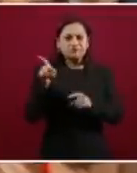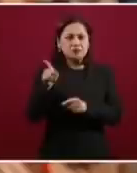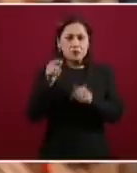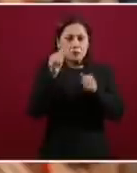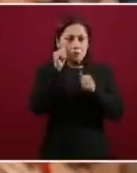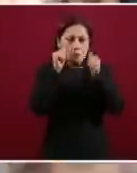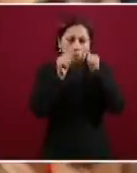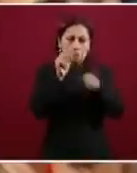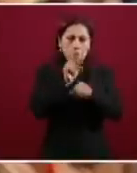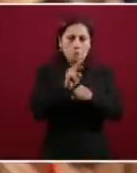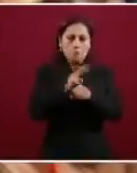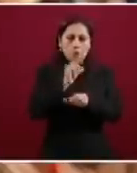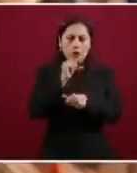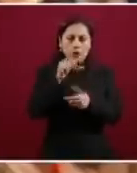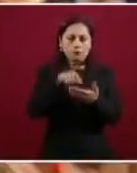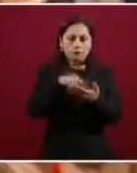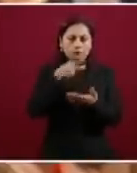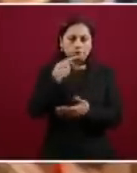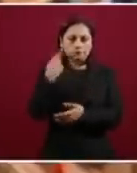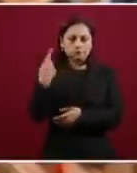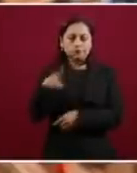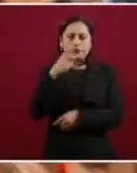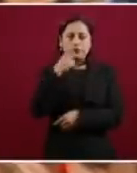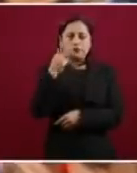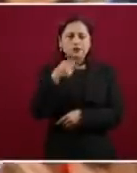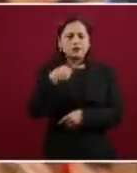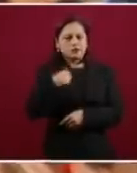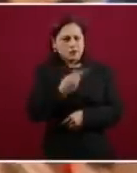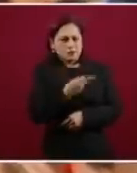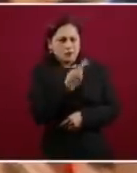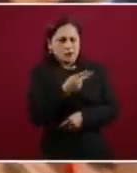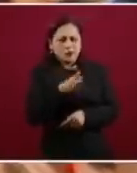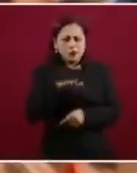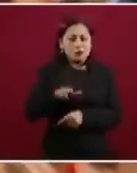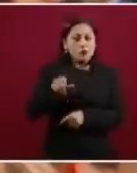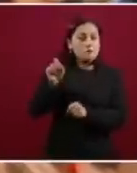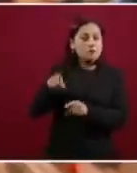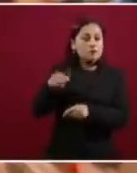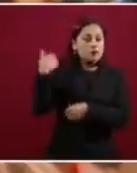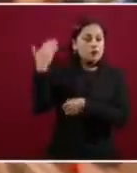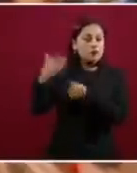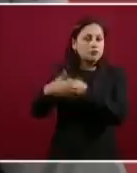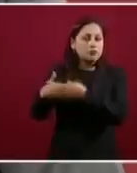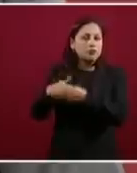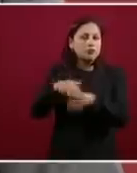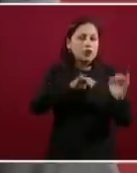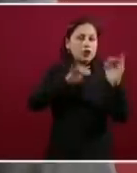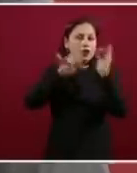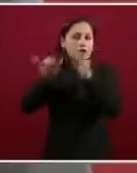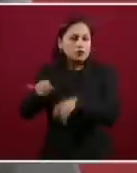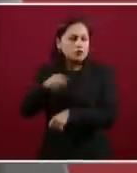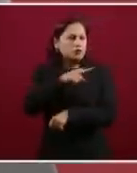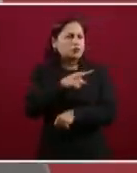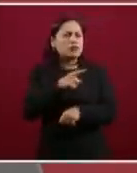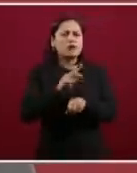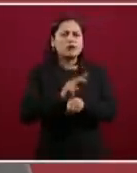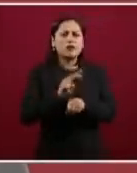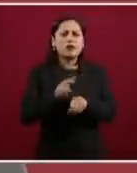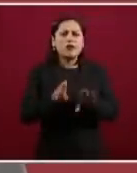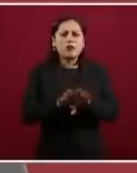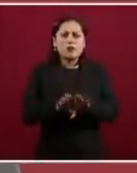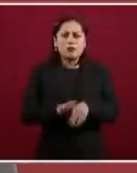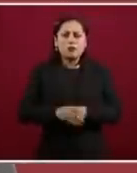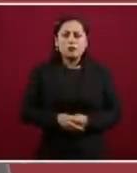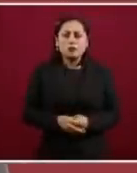a vincular para que en esa zona donde va a haber gran dinamismo no ocurran este tipo de casos? Sí, hay